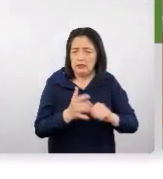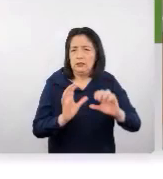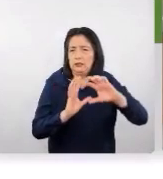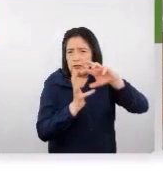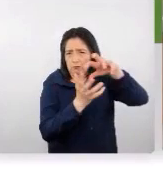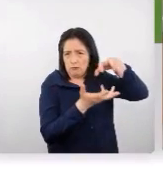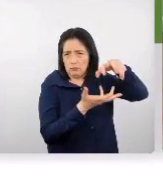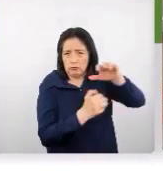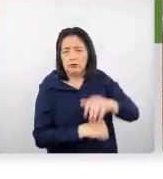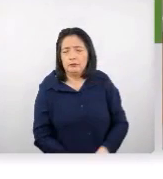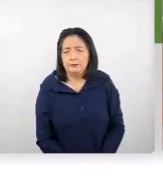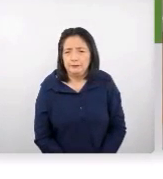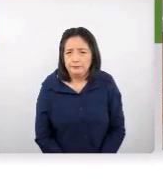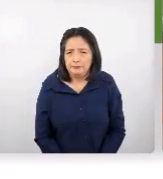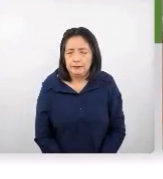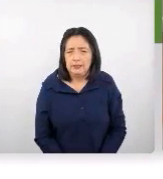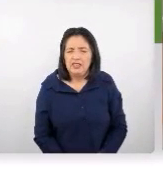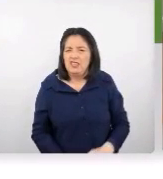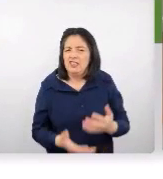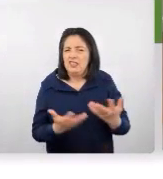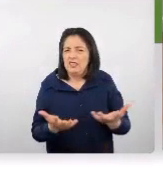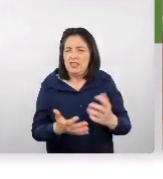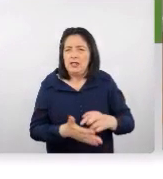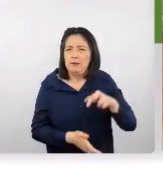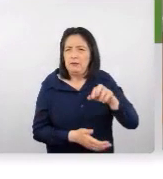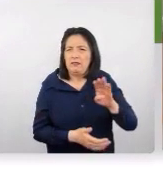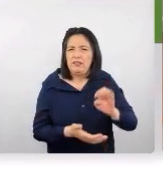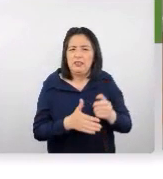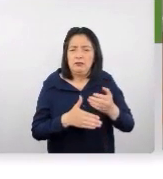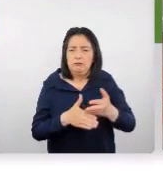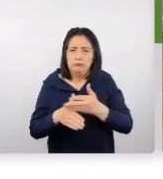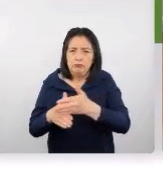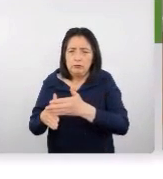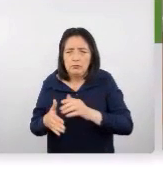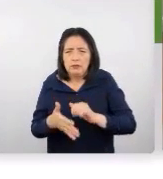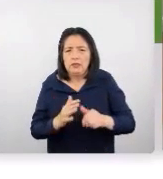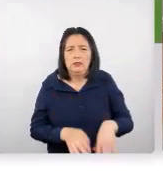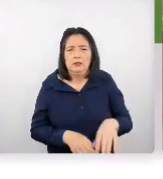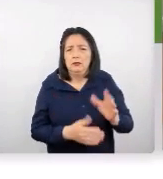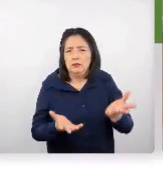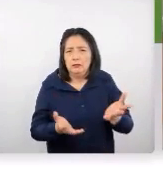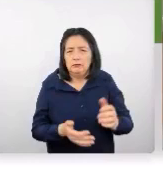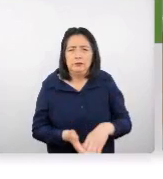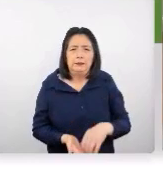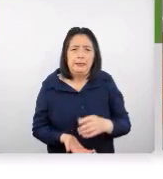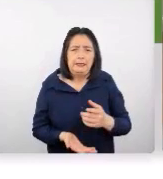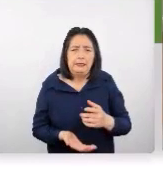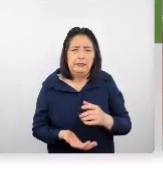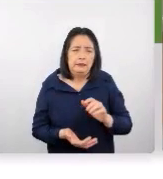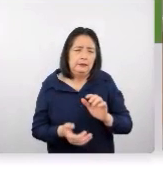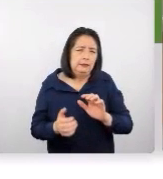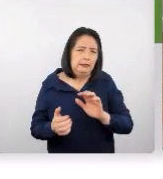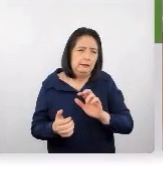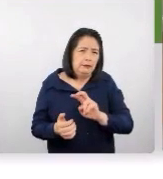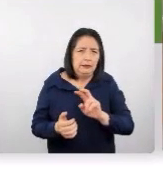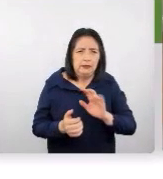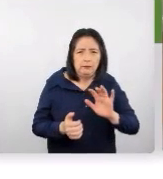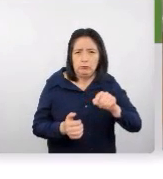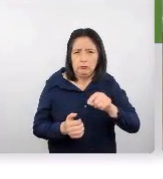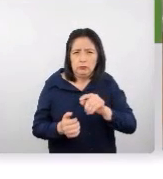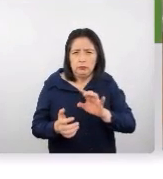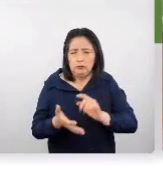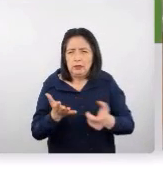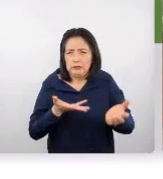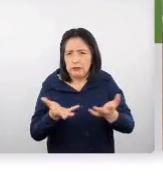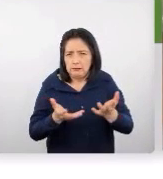mundo. La distribución del PBI es 53.1 servicios. Como ven, en ese sentido, ahí es donde precisamente lo que